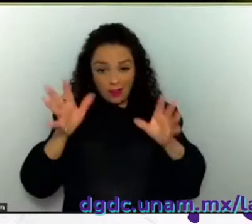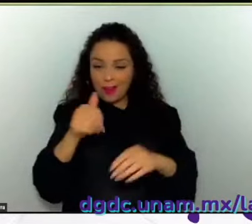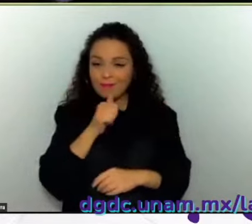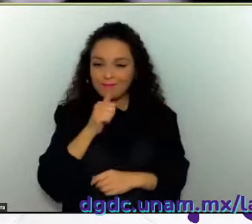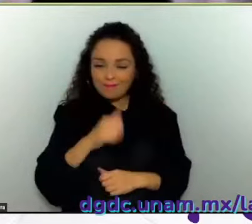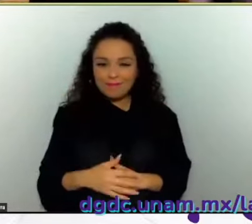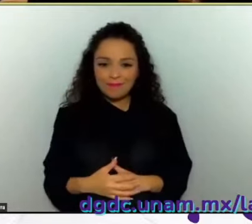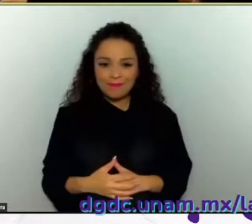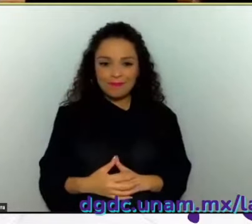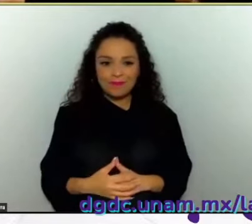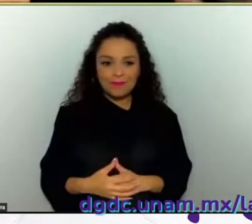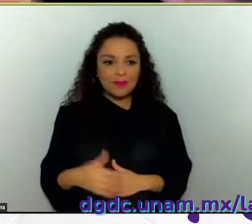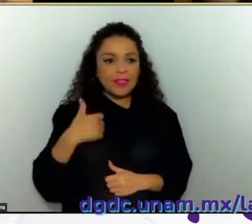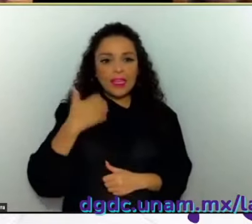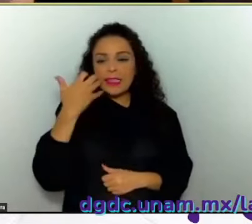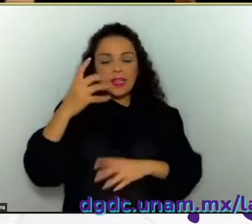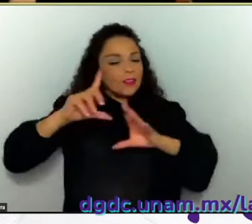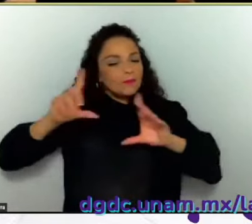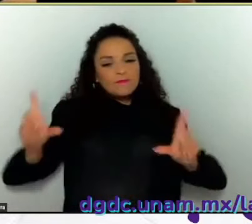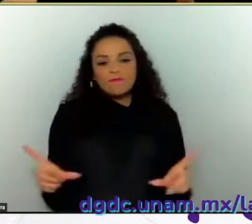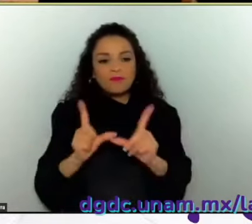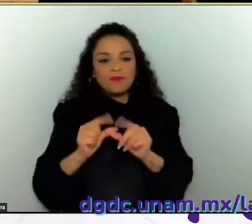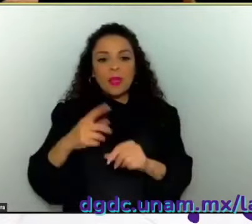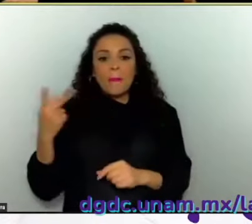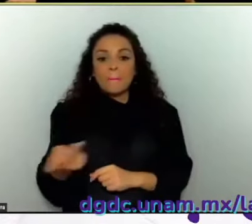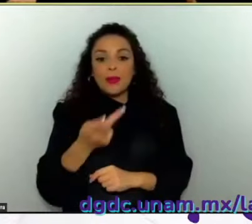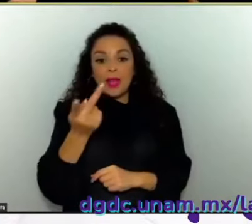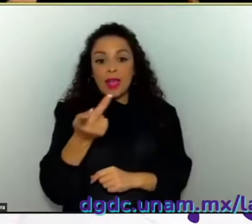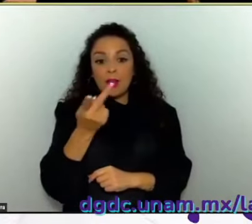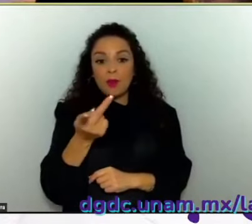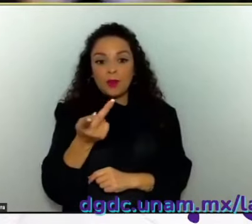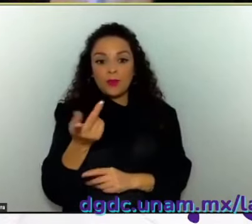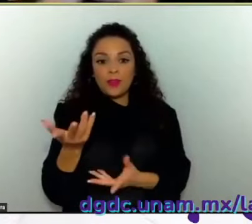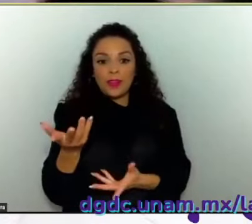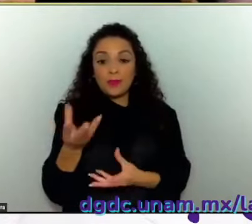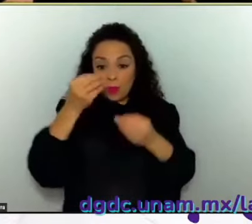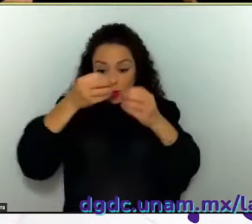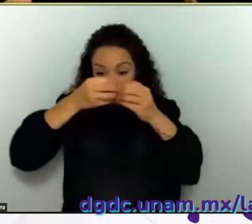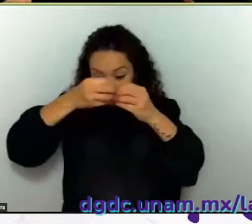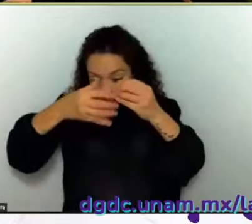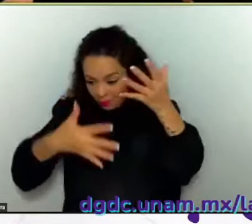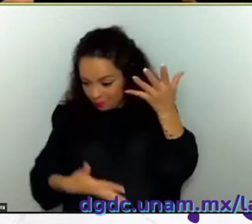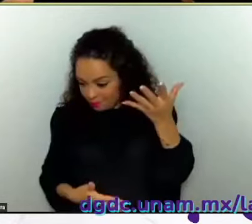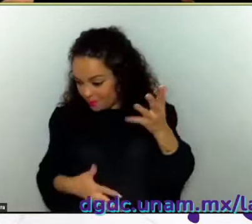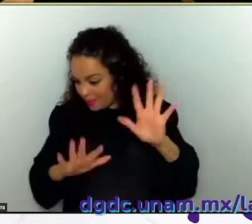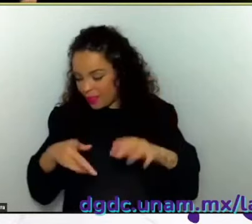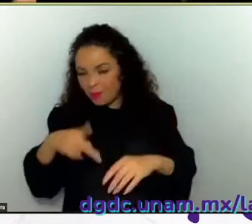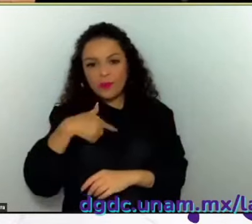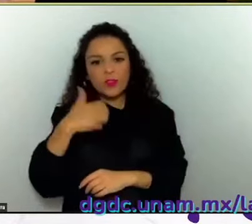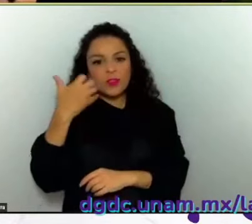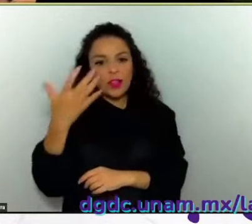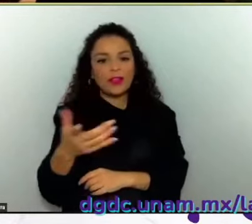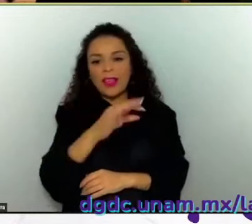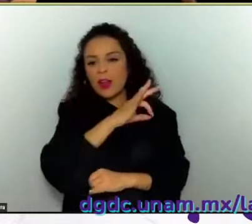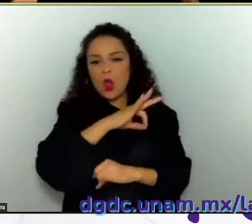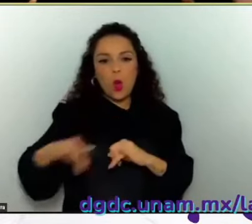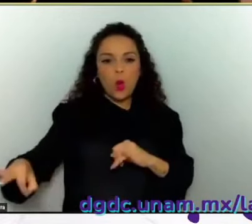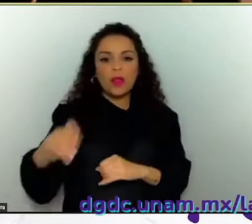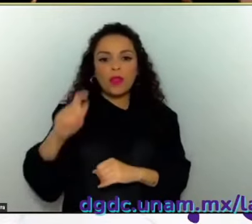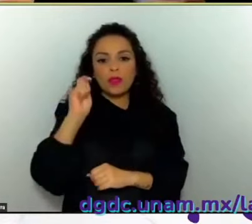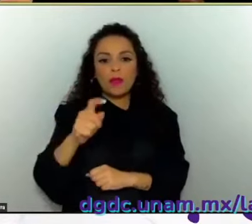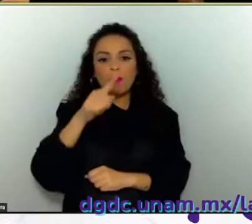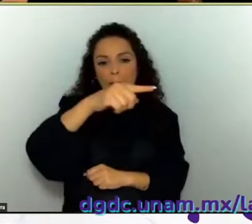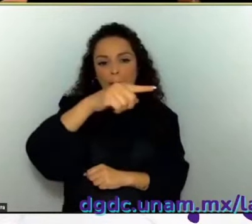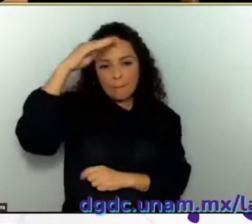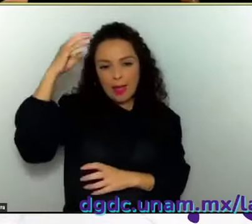Quiero terminar, es una pregunta que salió, ya no la encuentro entre tantas que hubo, pero quiero terminar con una reflexión final que sirva su respuesta y